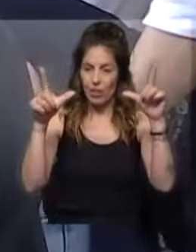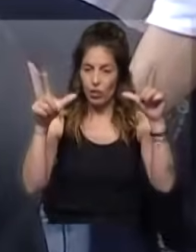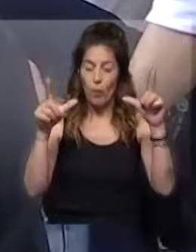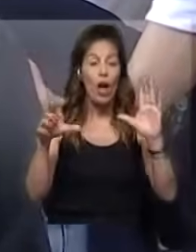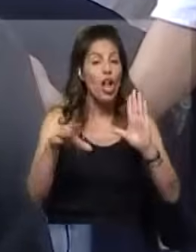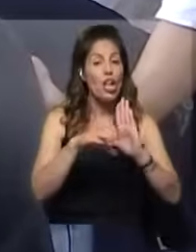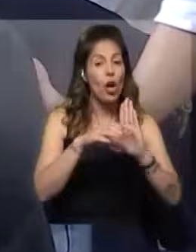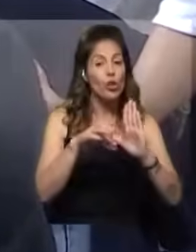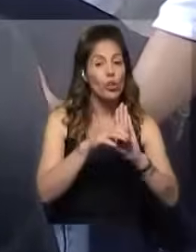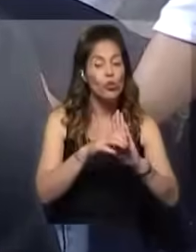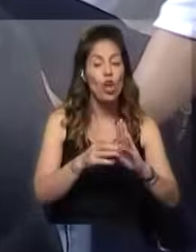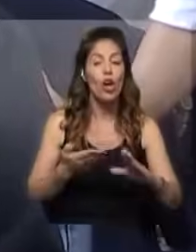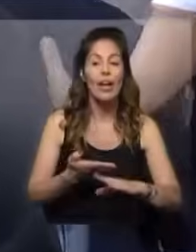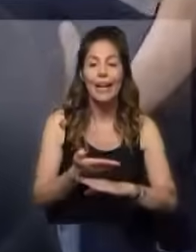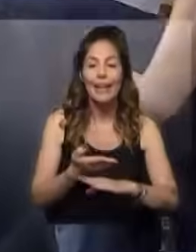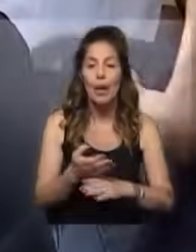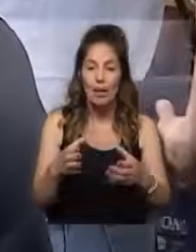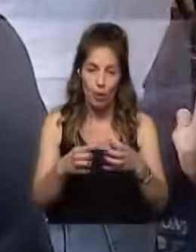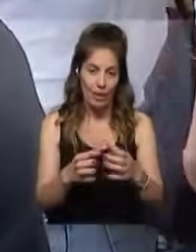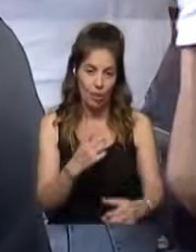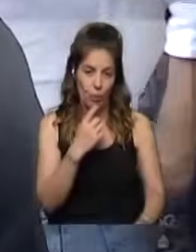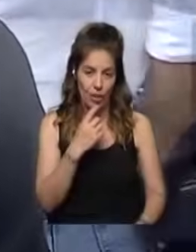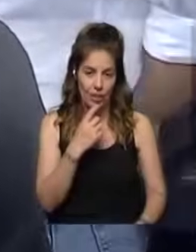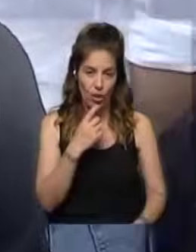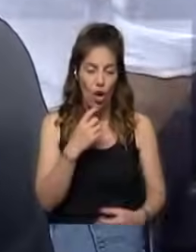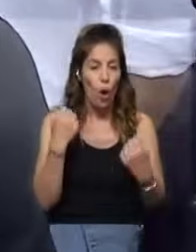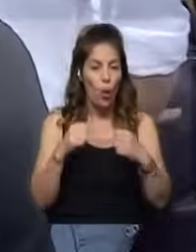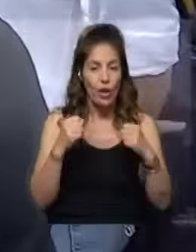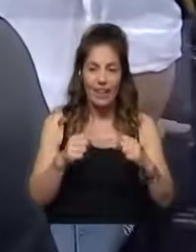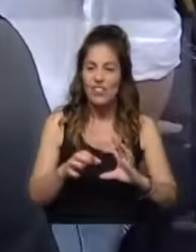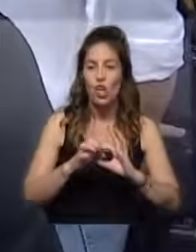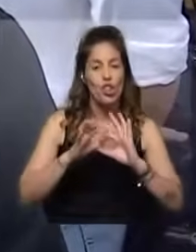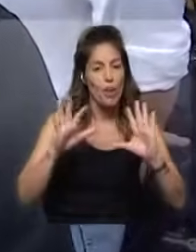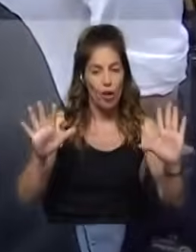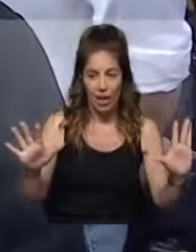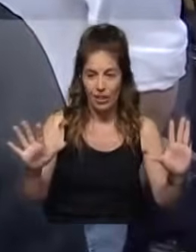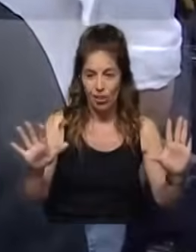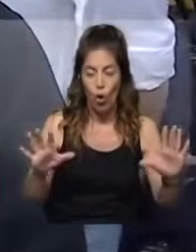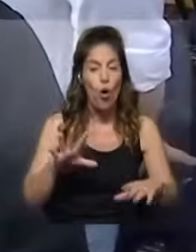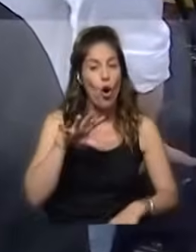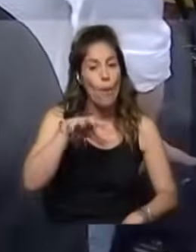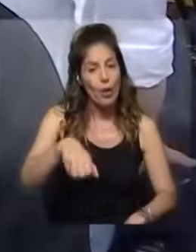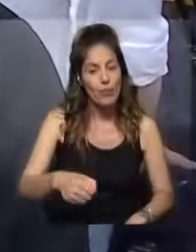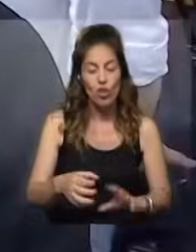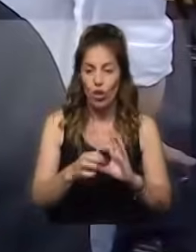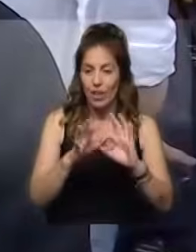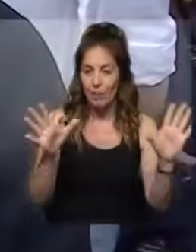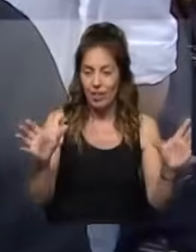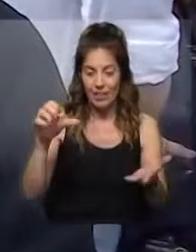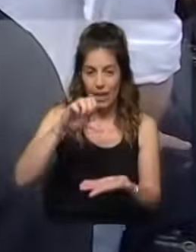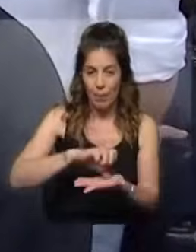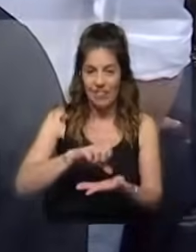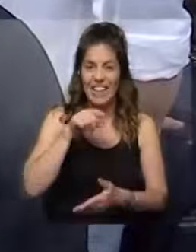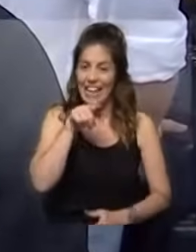Constitución reclama a los partidos políticos es un ejercicio Efectivamente democrático es decir un compromiso con la democracia en el país